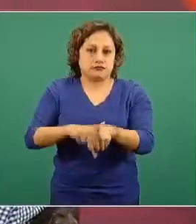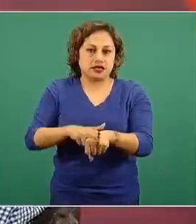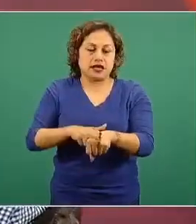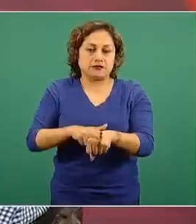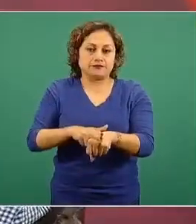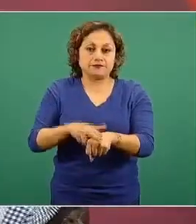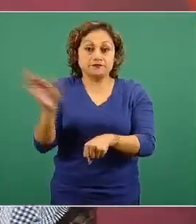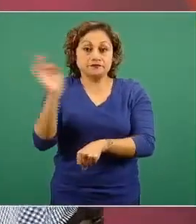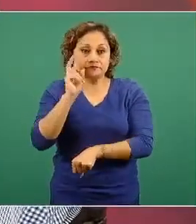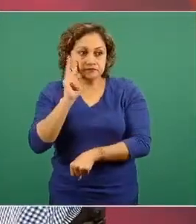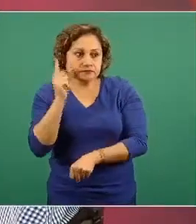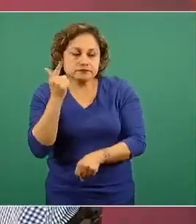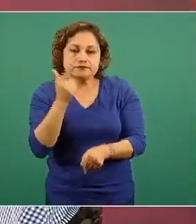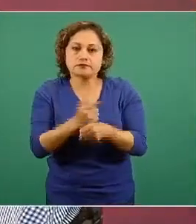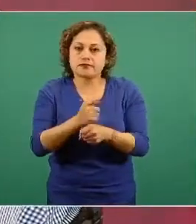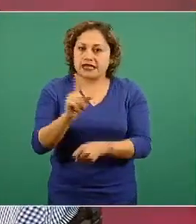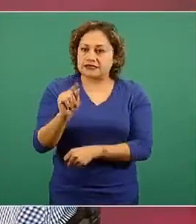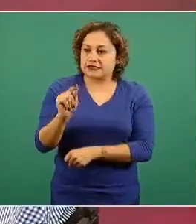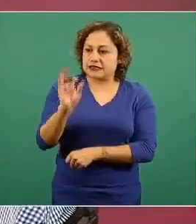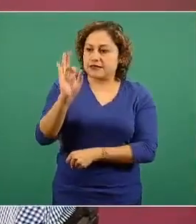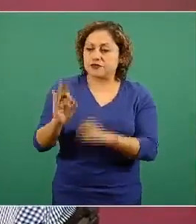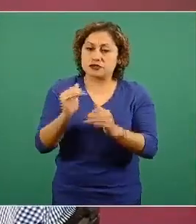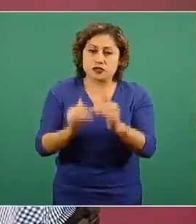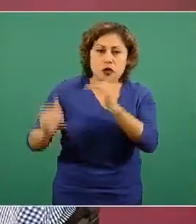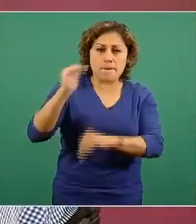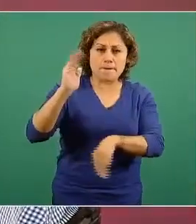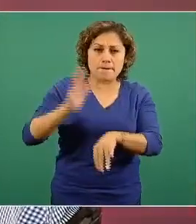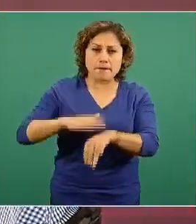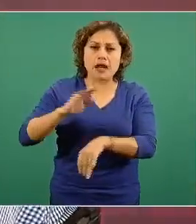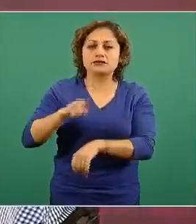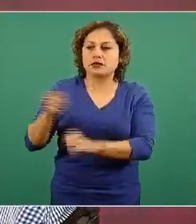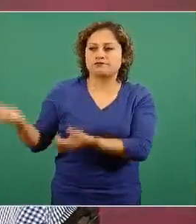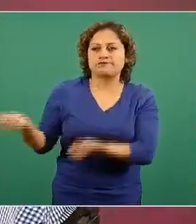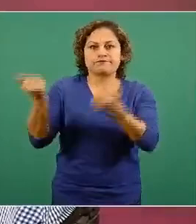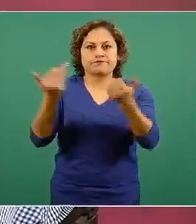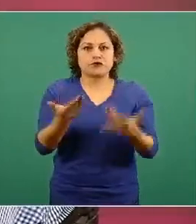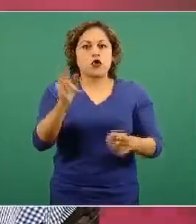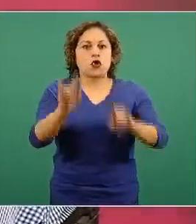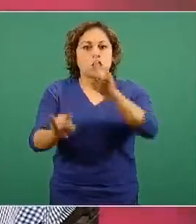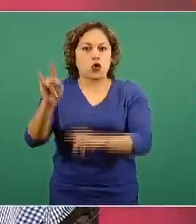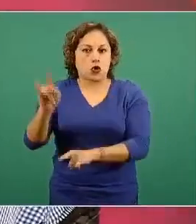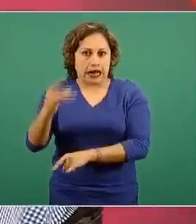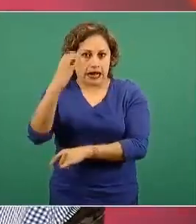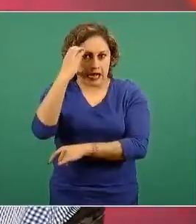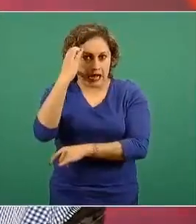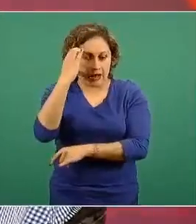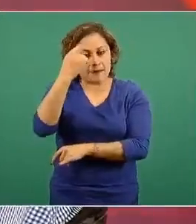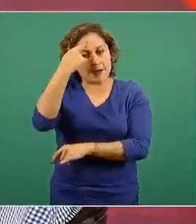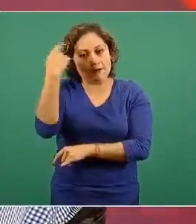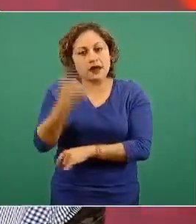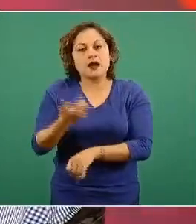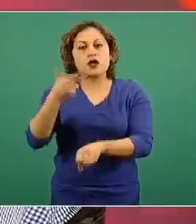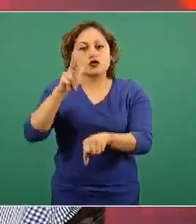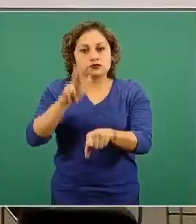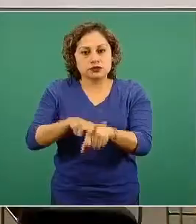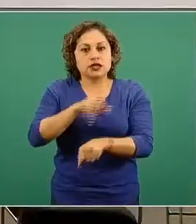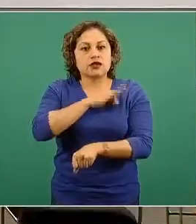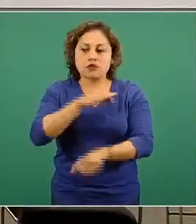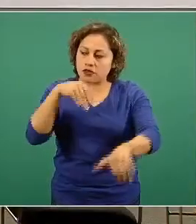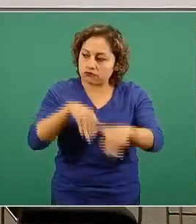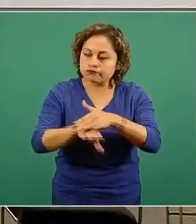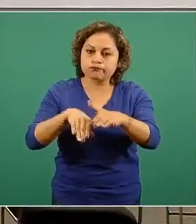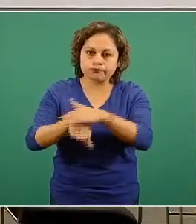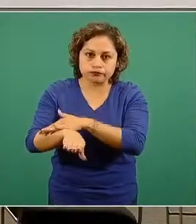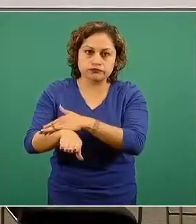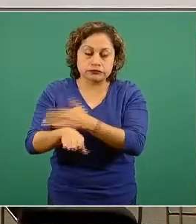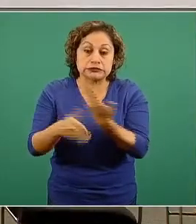el 70, las camas puedan estar permanentemente estando disponibles y evitemos llegar en un